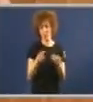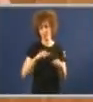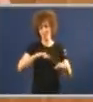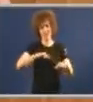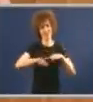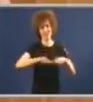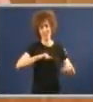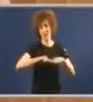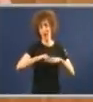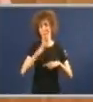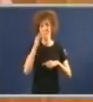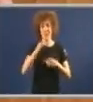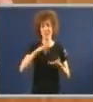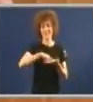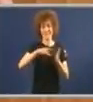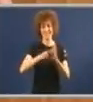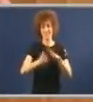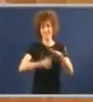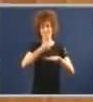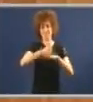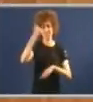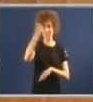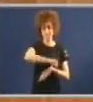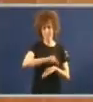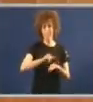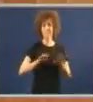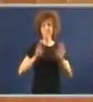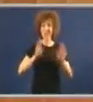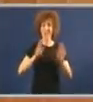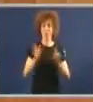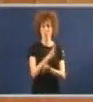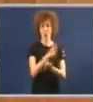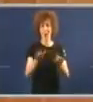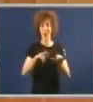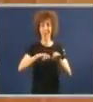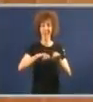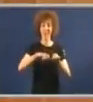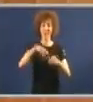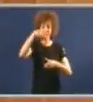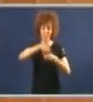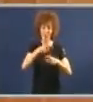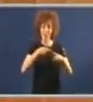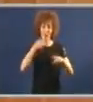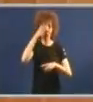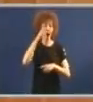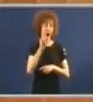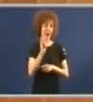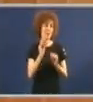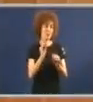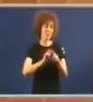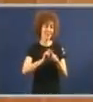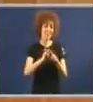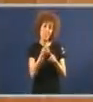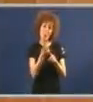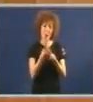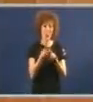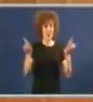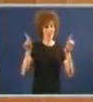machista e dun sistema patriarcal. Mas a violencia de xénero que se produce no medio rural presenta características